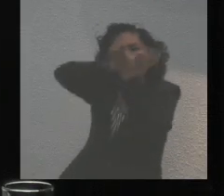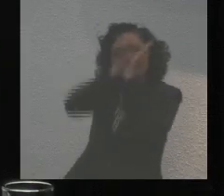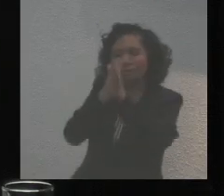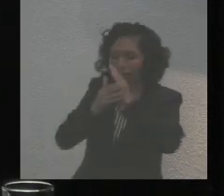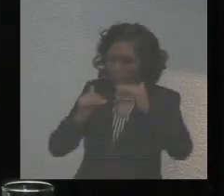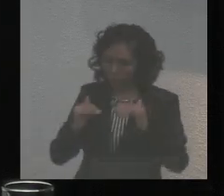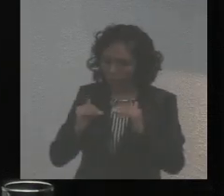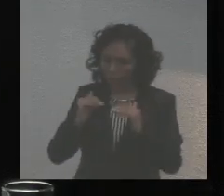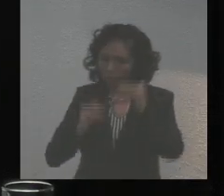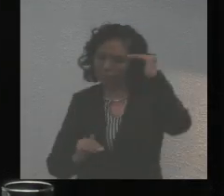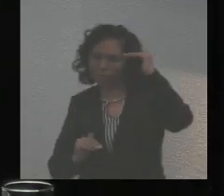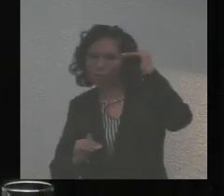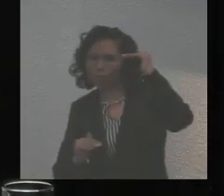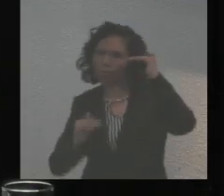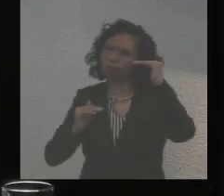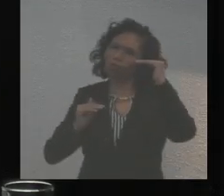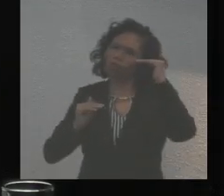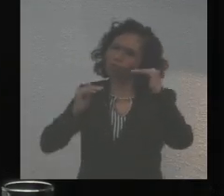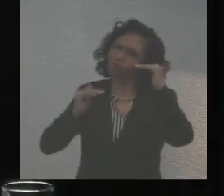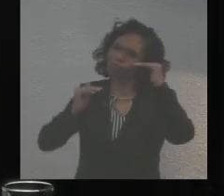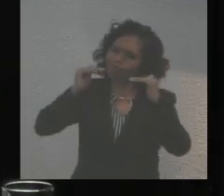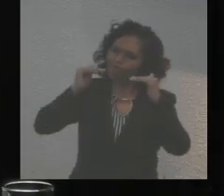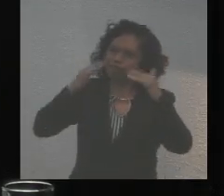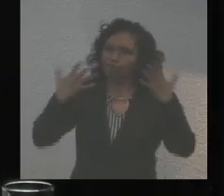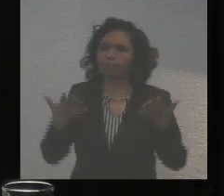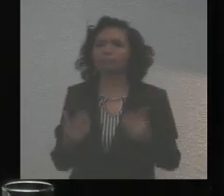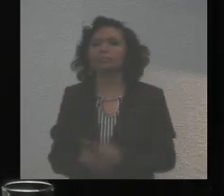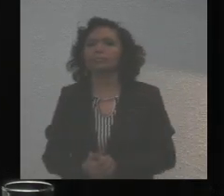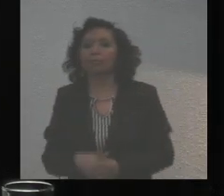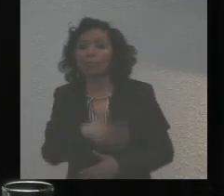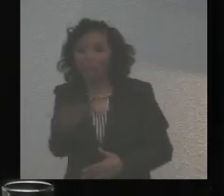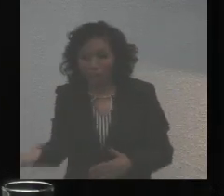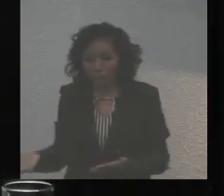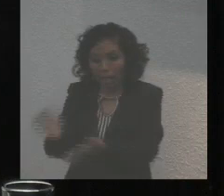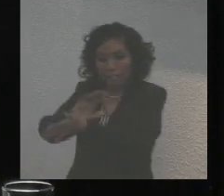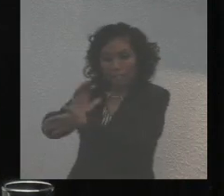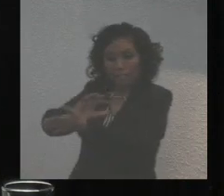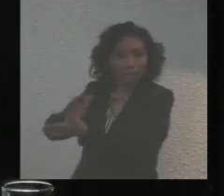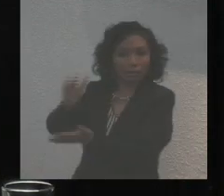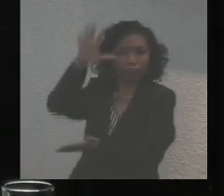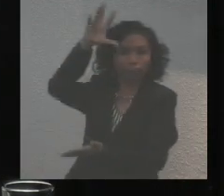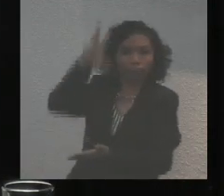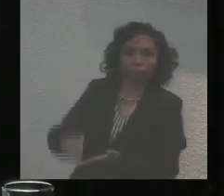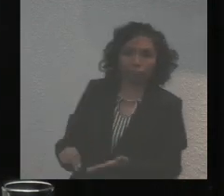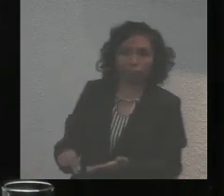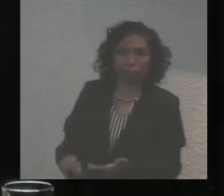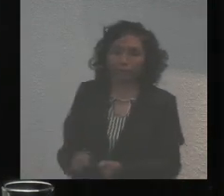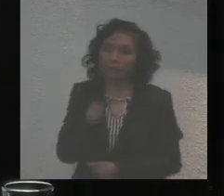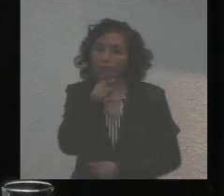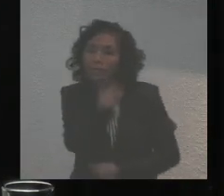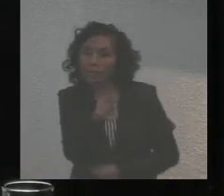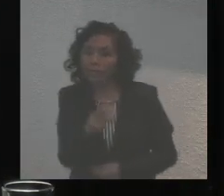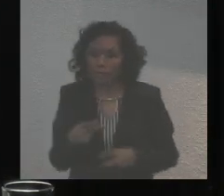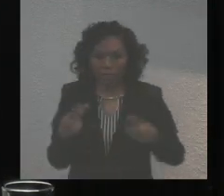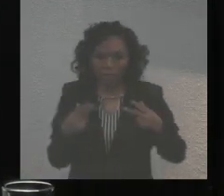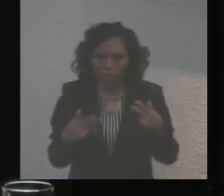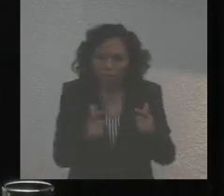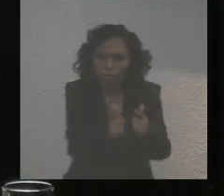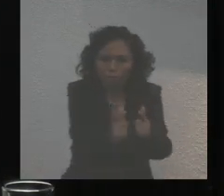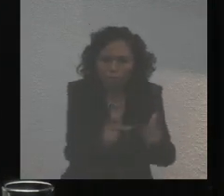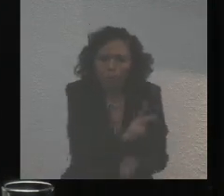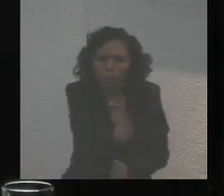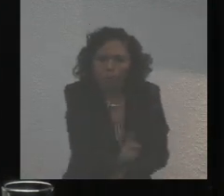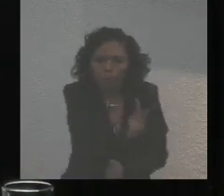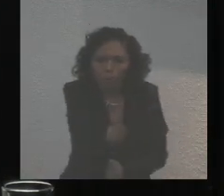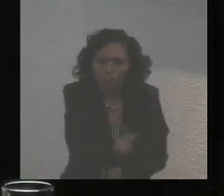desigualdades que tanto nos duelen, combatir todo tipo de exclusiones, principalmente ahí, en la zona maya, en la